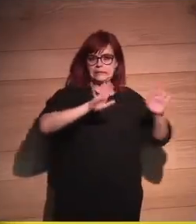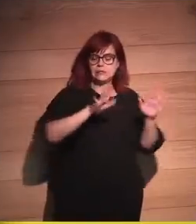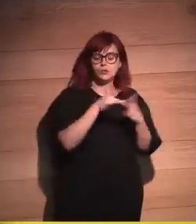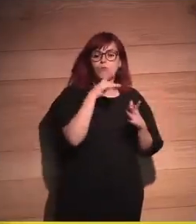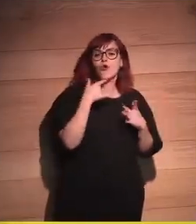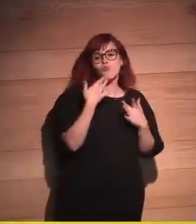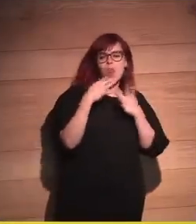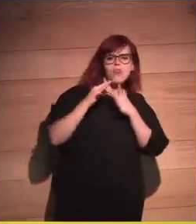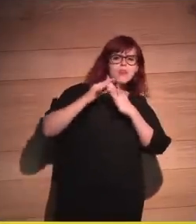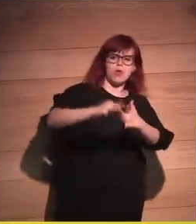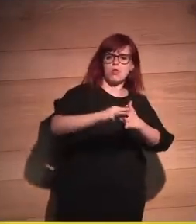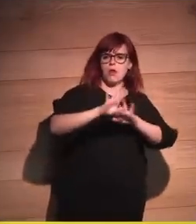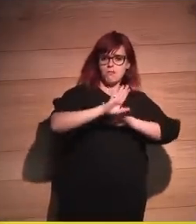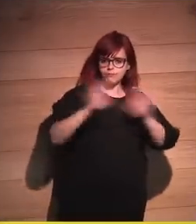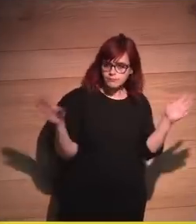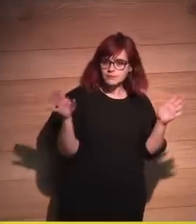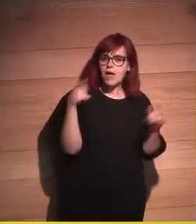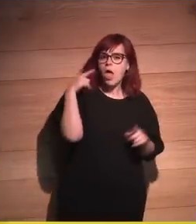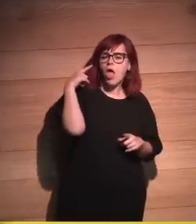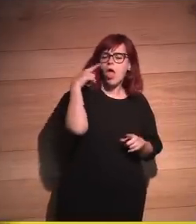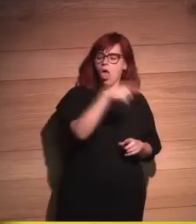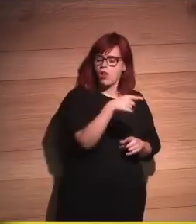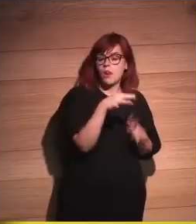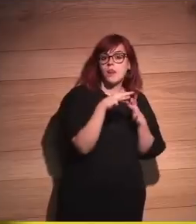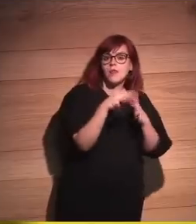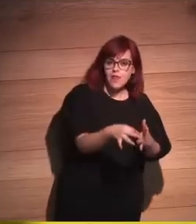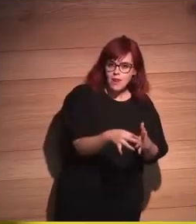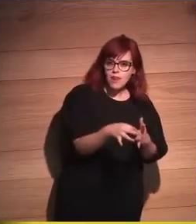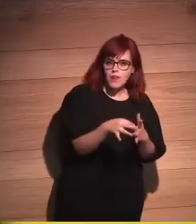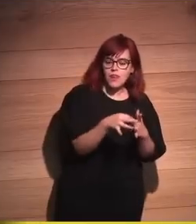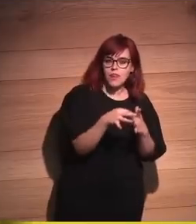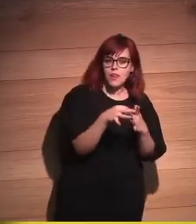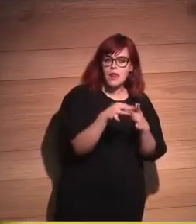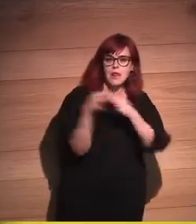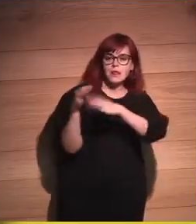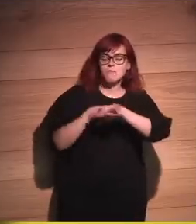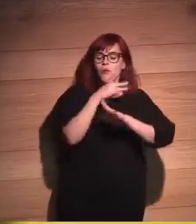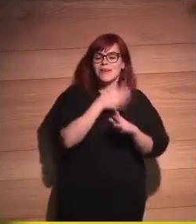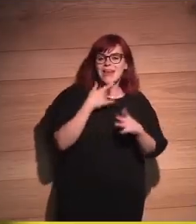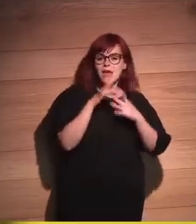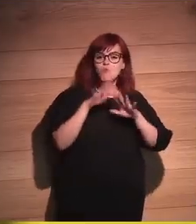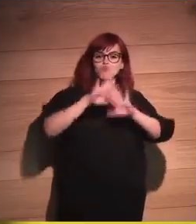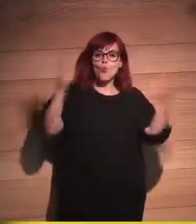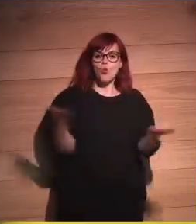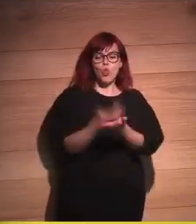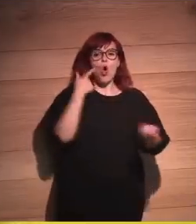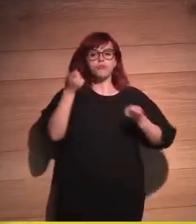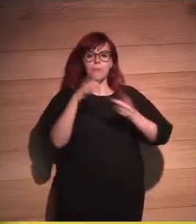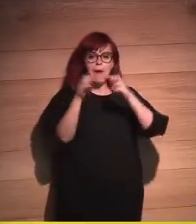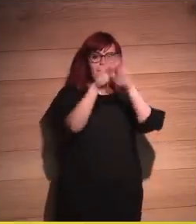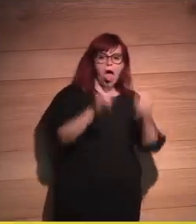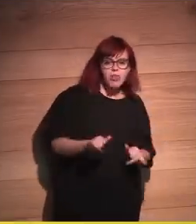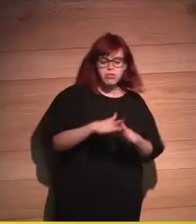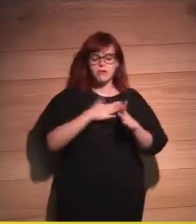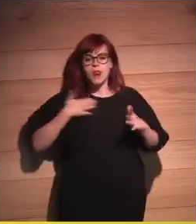Él era el líder, y el líder se ha implicado, como tal líder, se ha implicado en la estabilización del mundo, en la